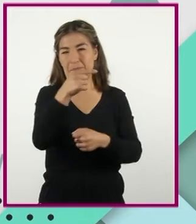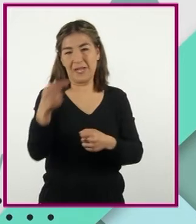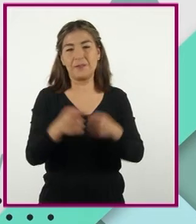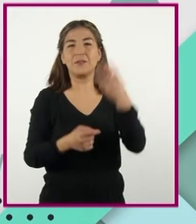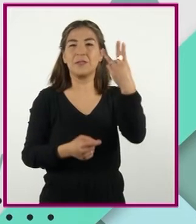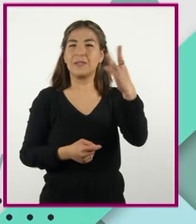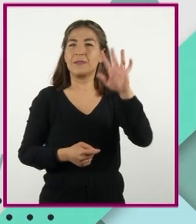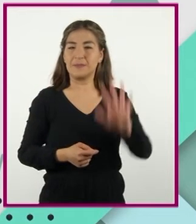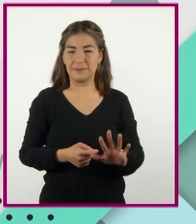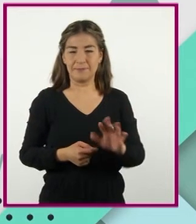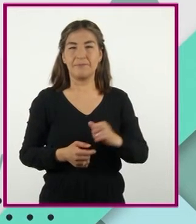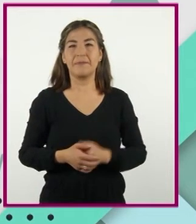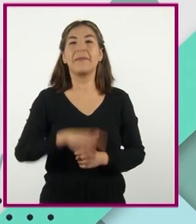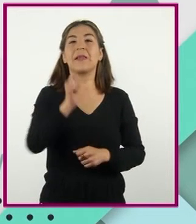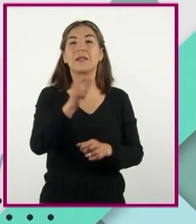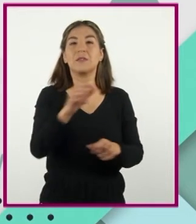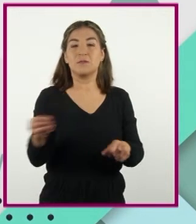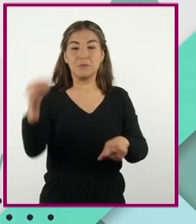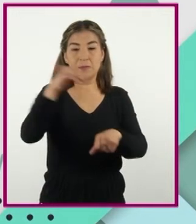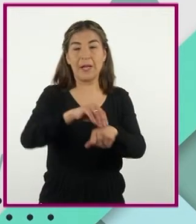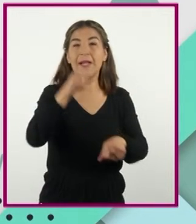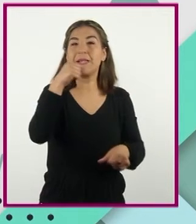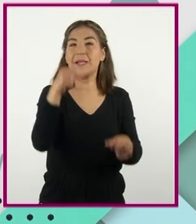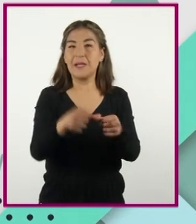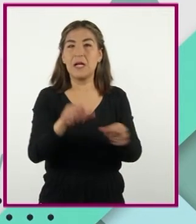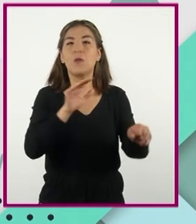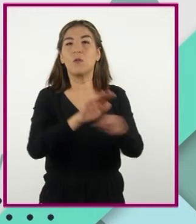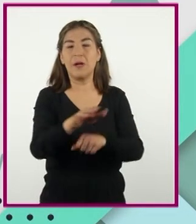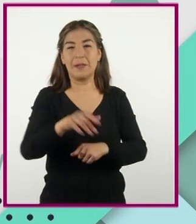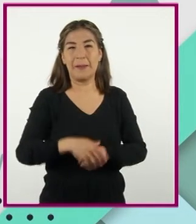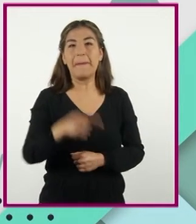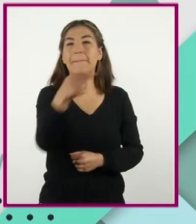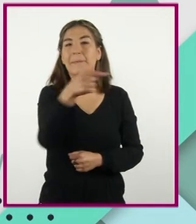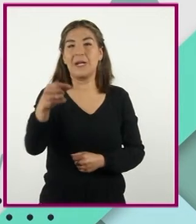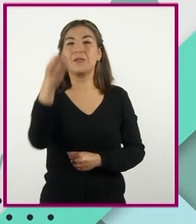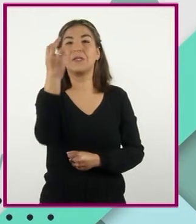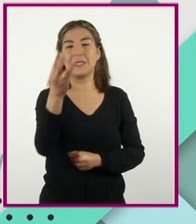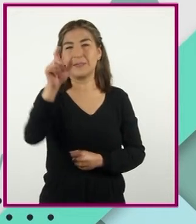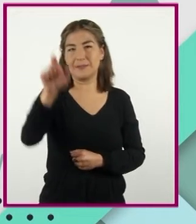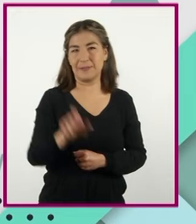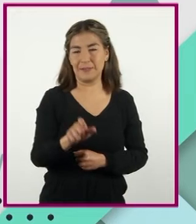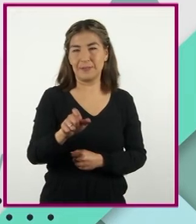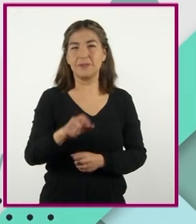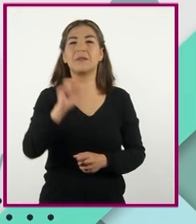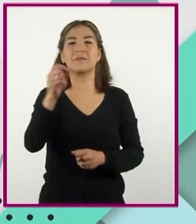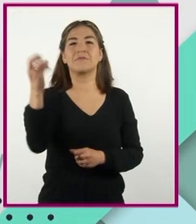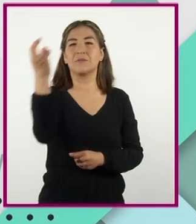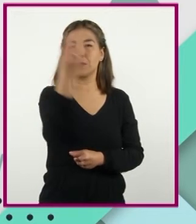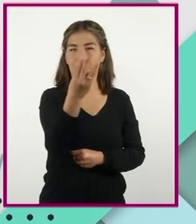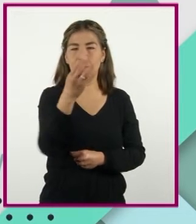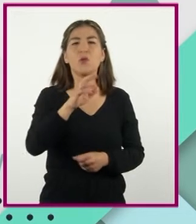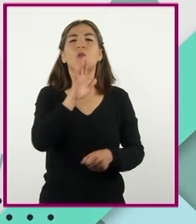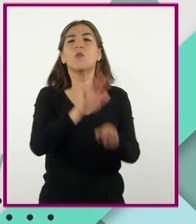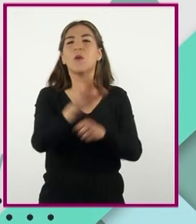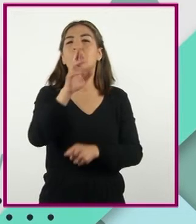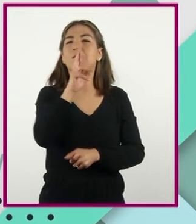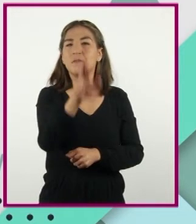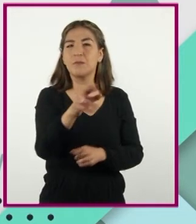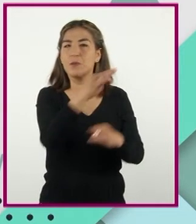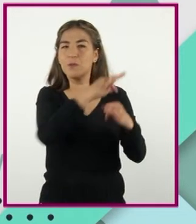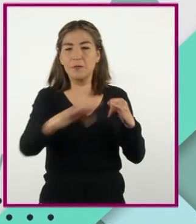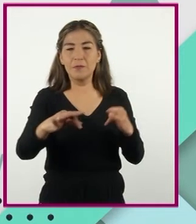agrega la parte literal y se obtiene menos 3/5 de x al cubo. El resultado final es